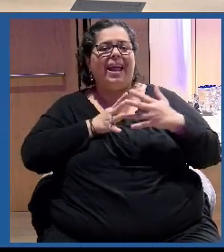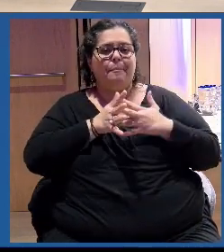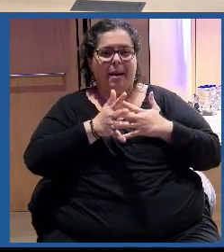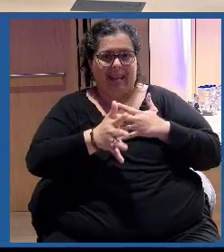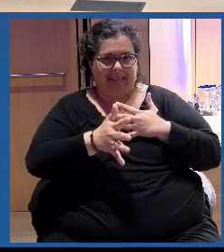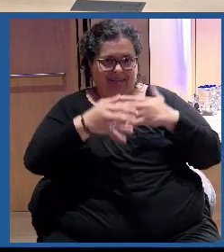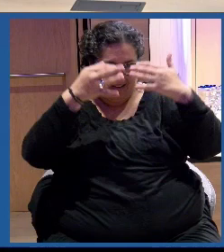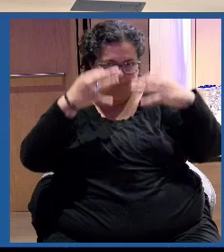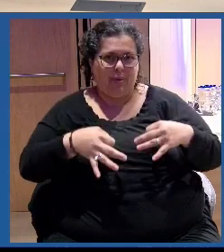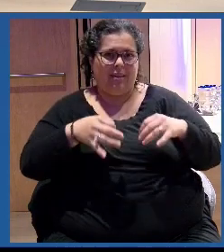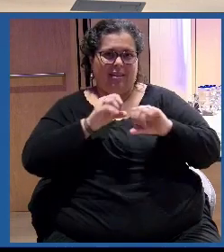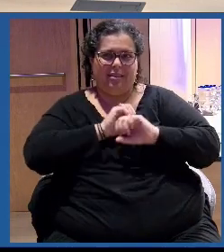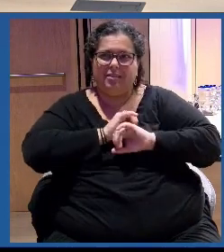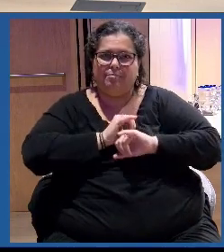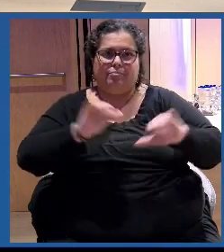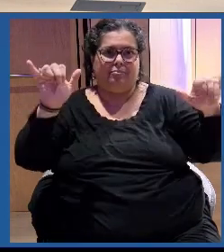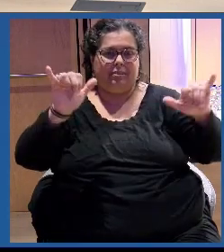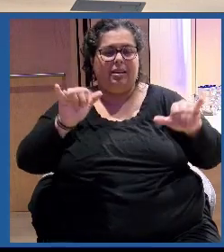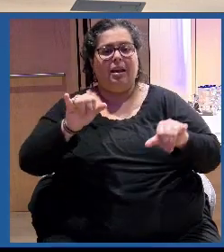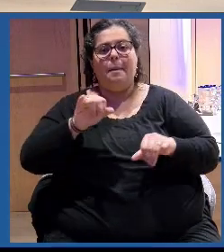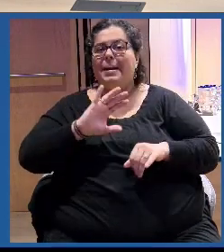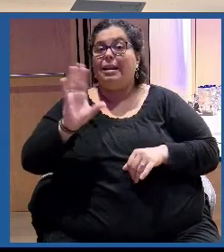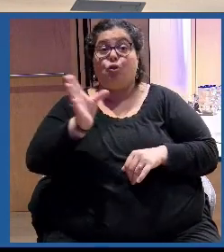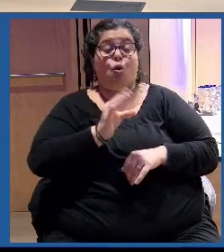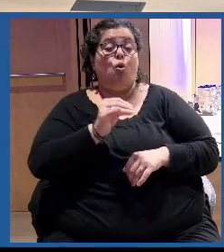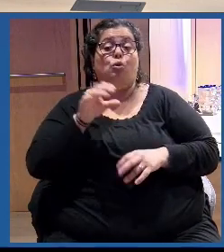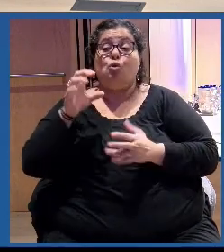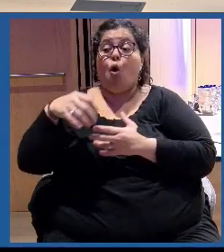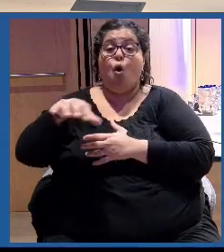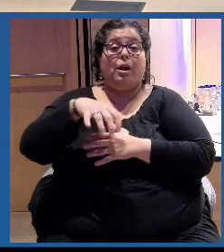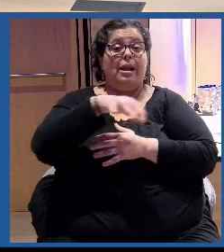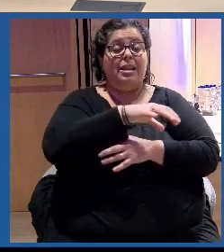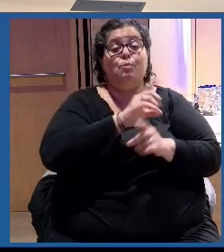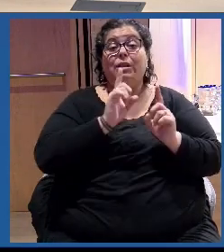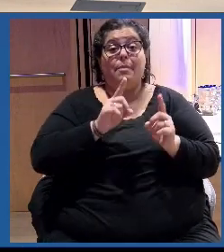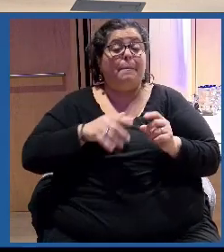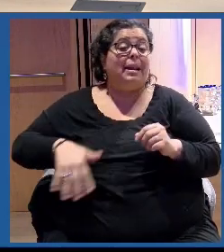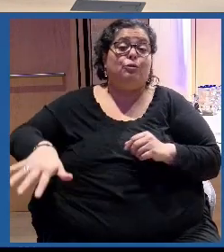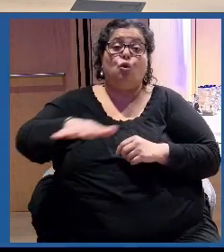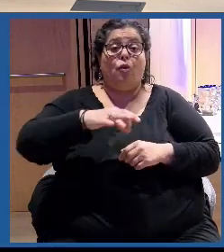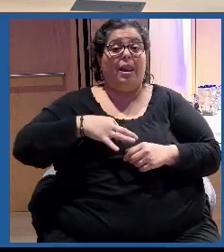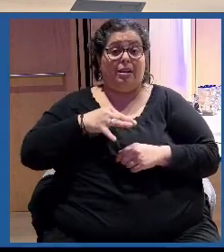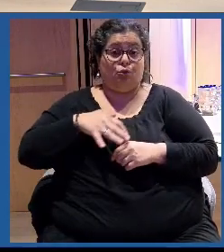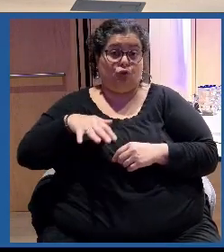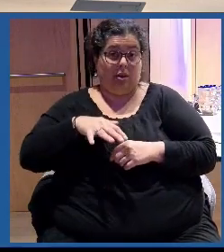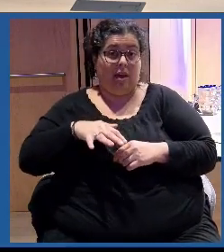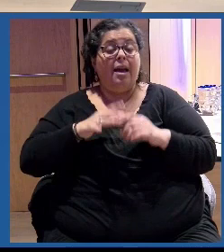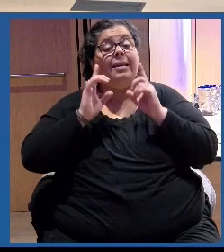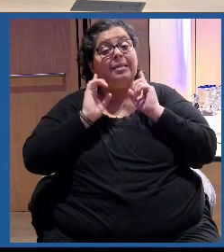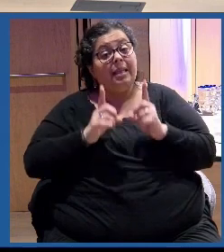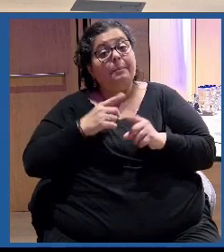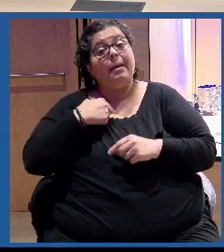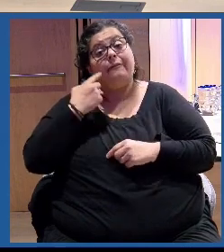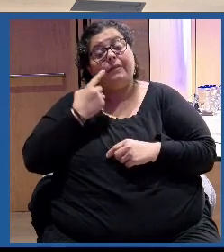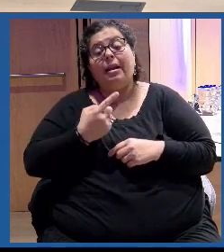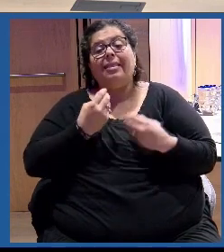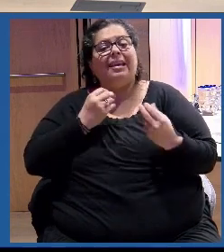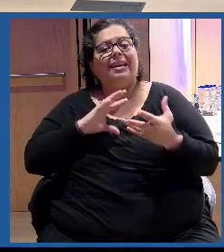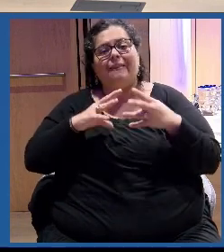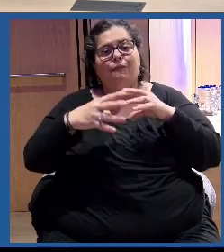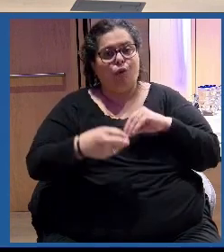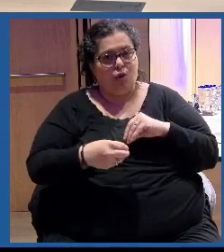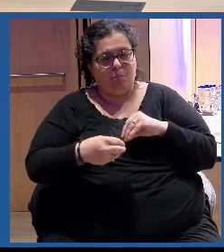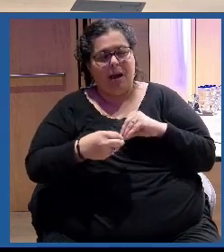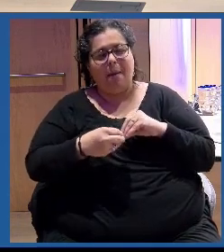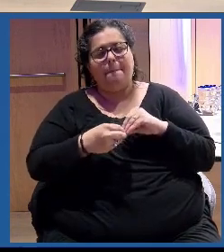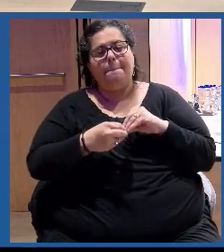se brindan tanto para los organismos como también para toda la sociedad, y ver de qué manera